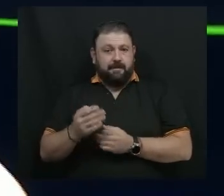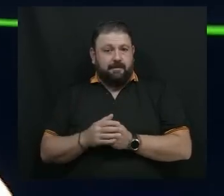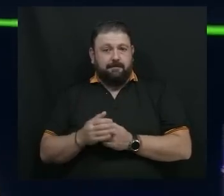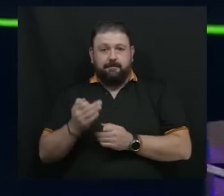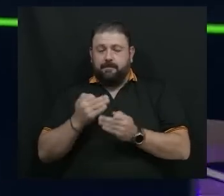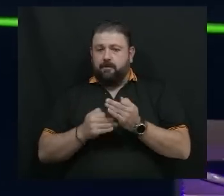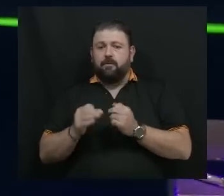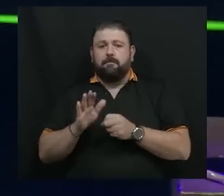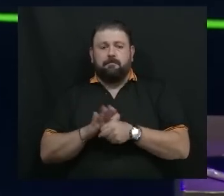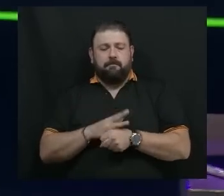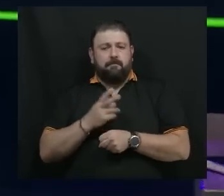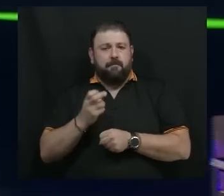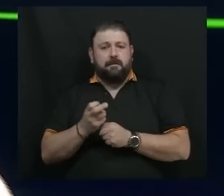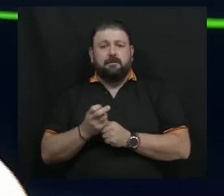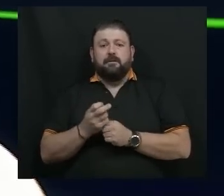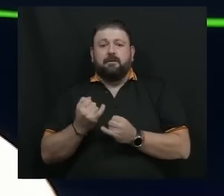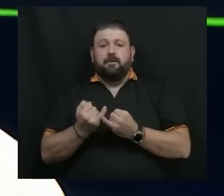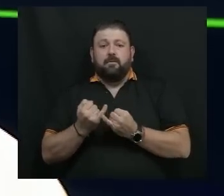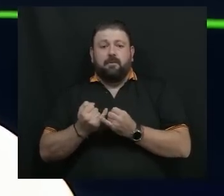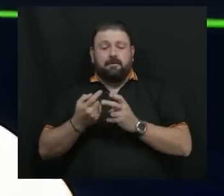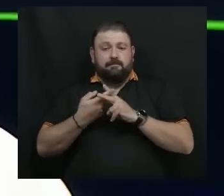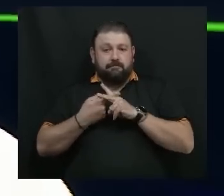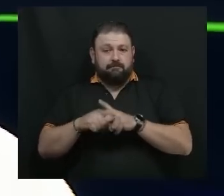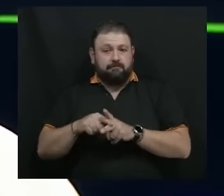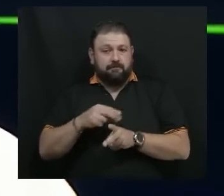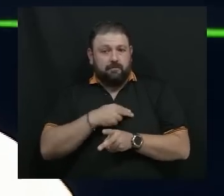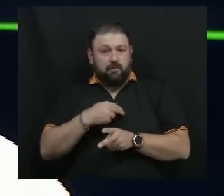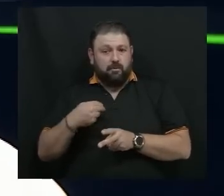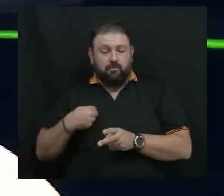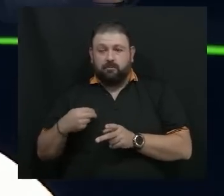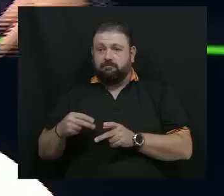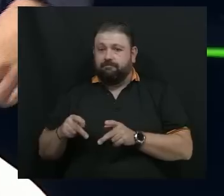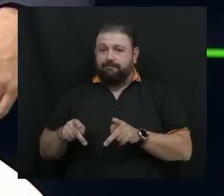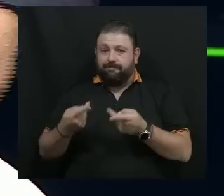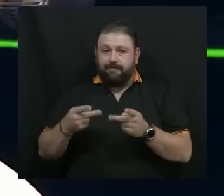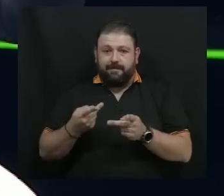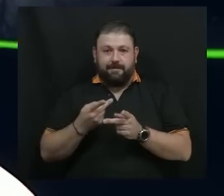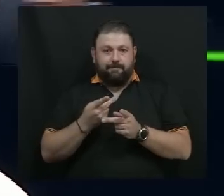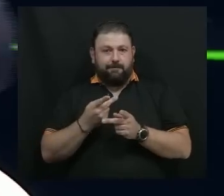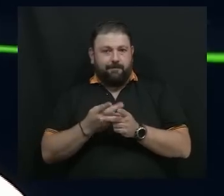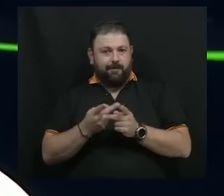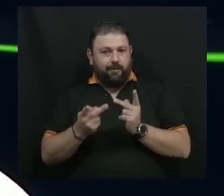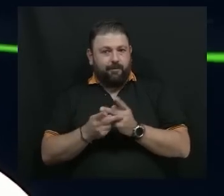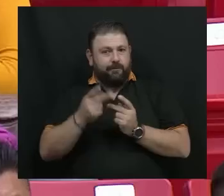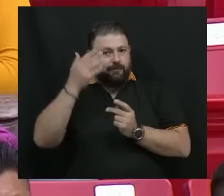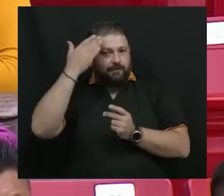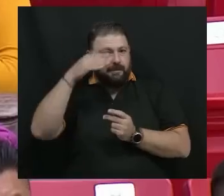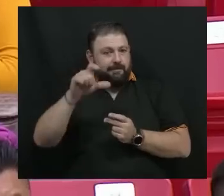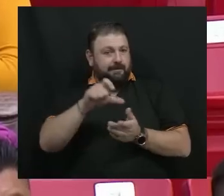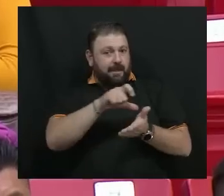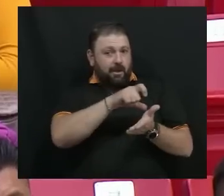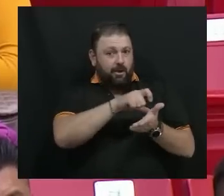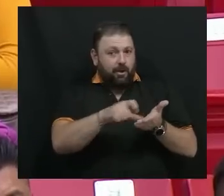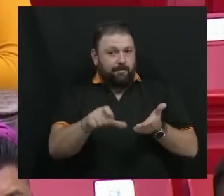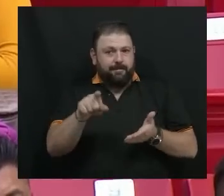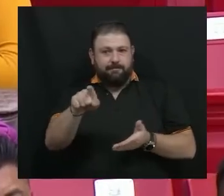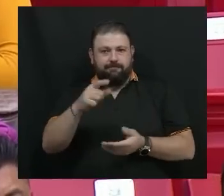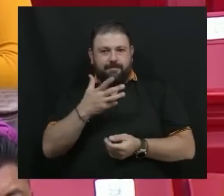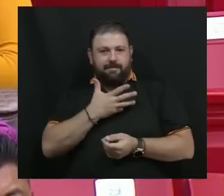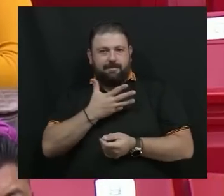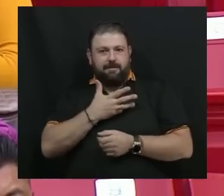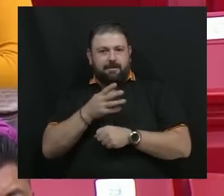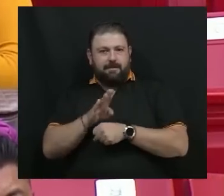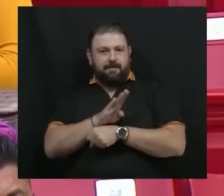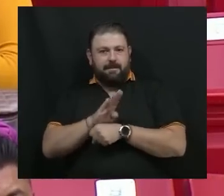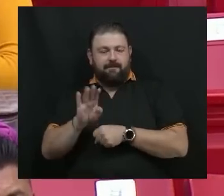las cuatro. ¿Listo? Al vender el producto vamos a ganar de un 20 a un 40% de todo lo que distribuyas. Tú vendes tres productos en promedio,